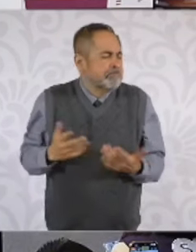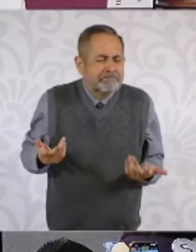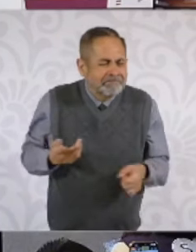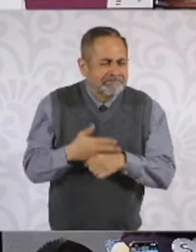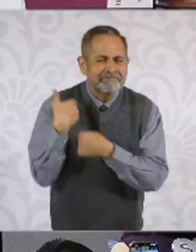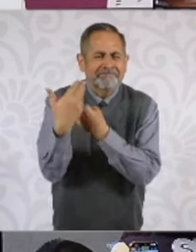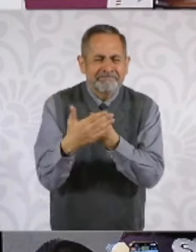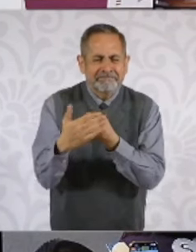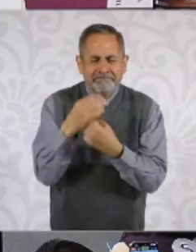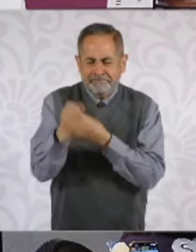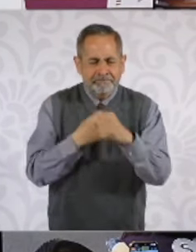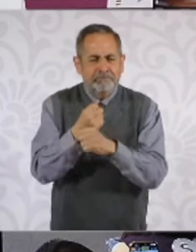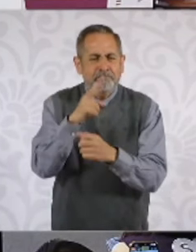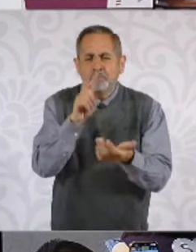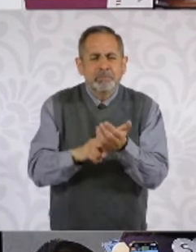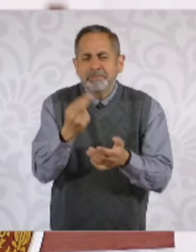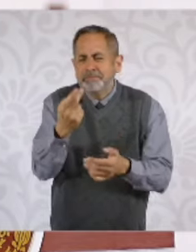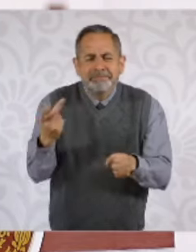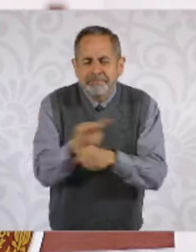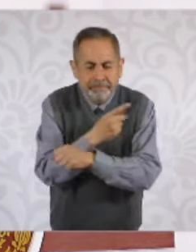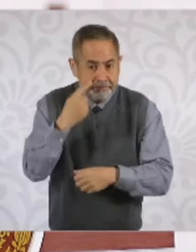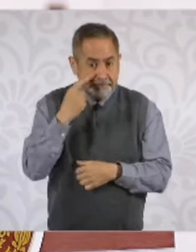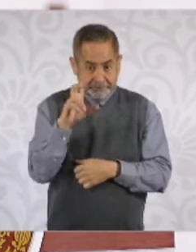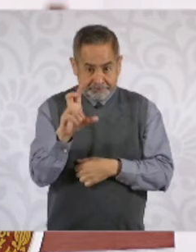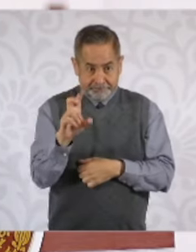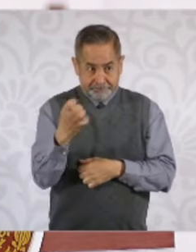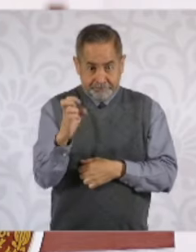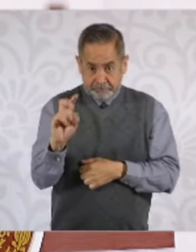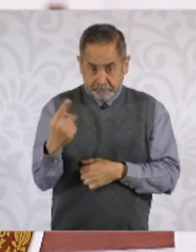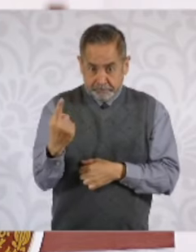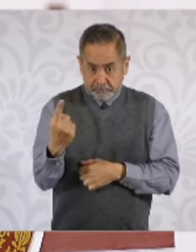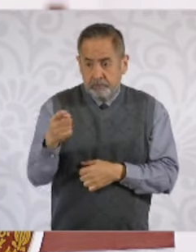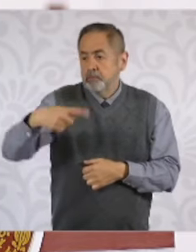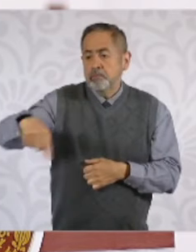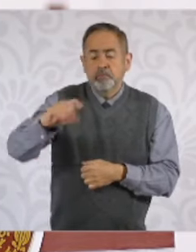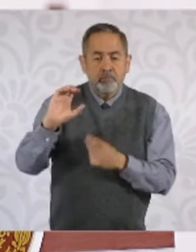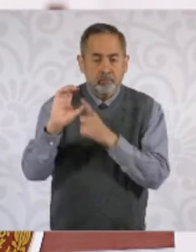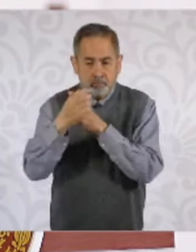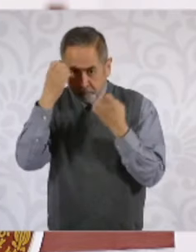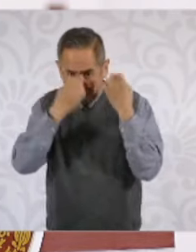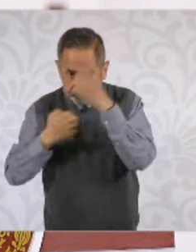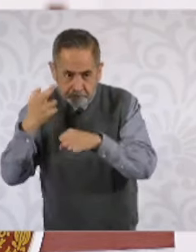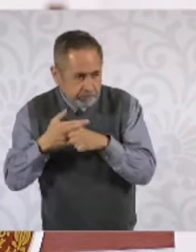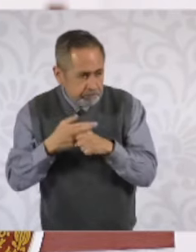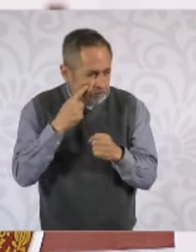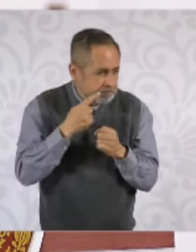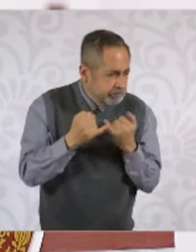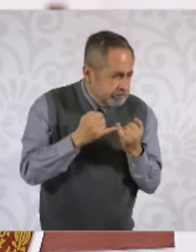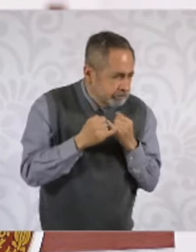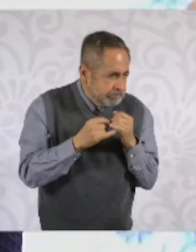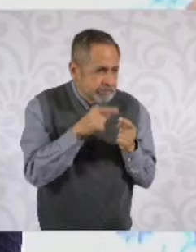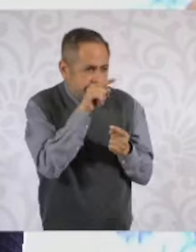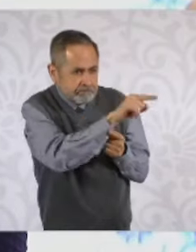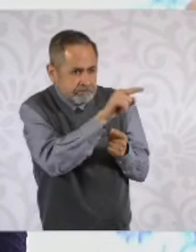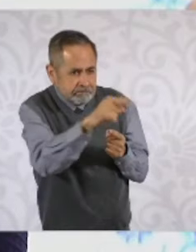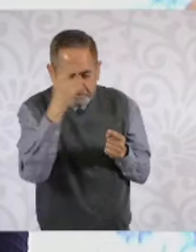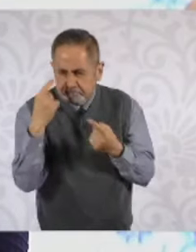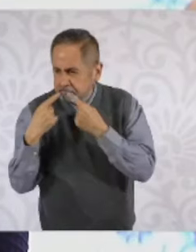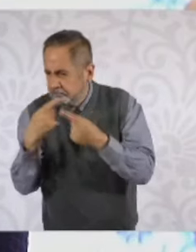los pasos: para el 31 de enero, los comités de evaluación seleccionarán a los finalistas que